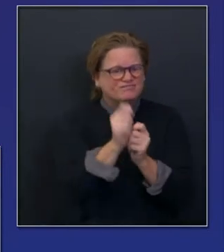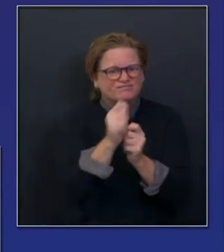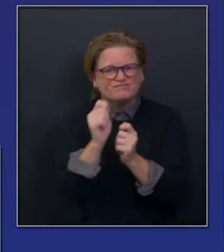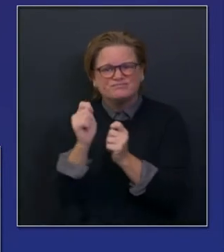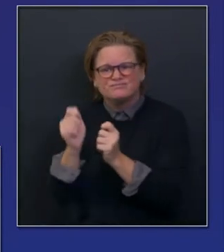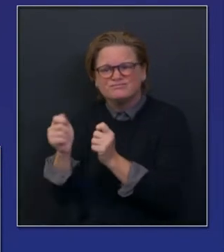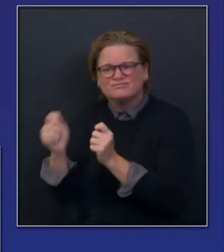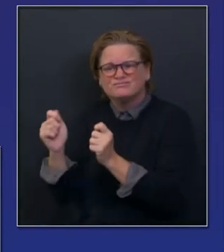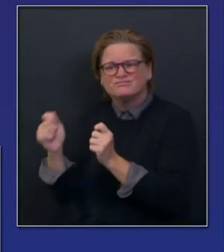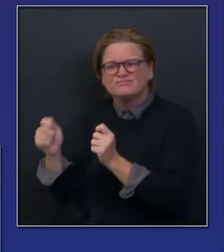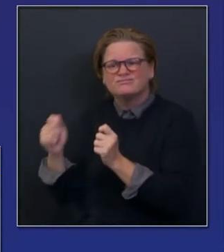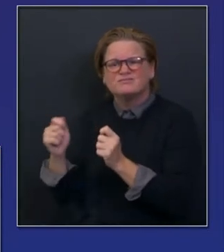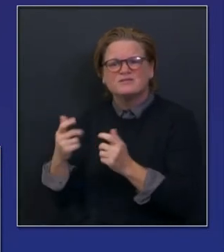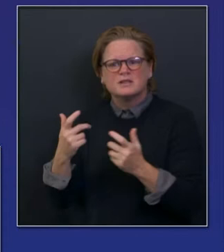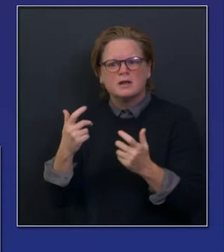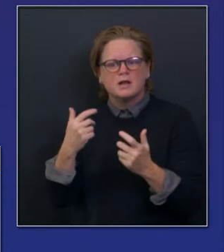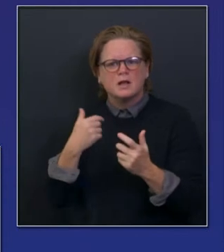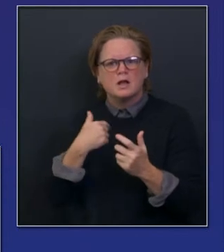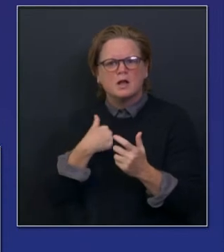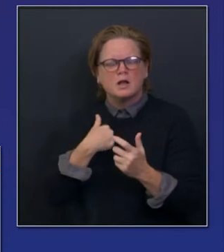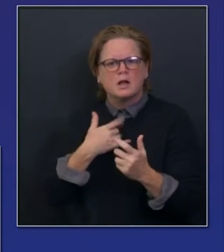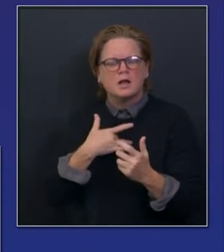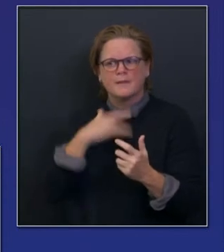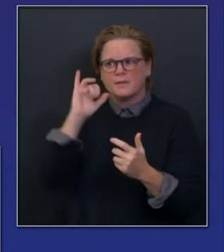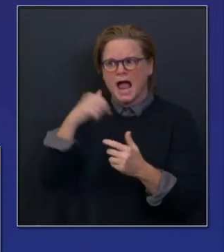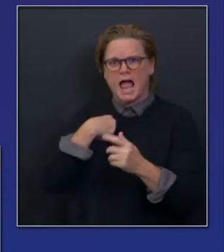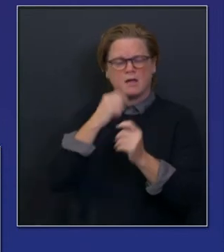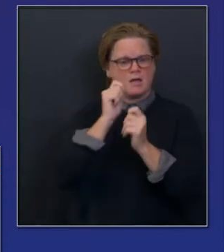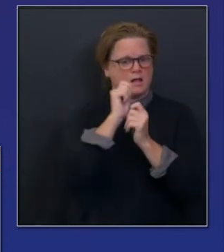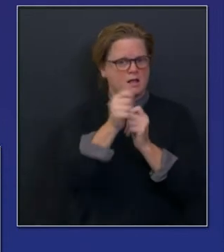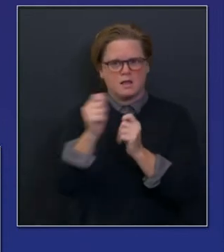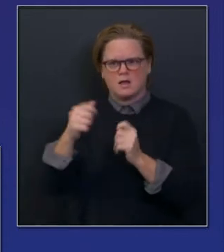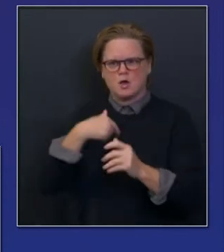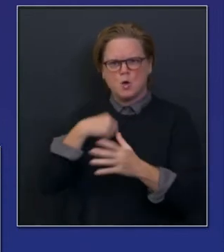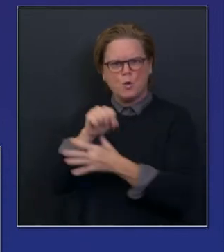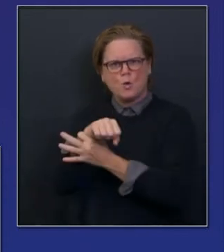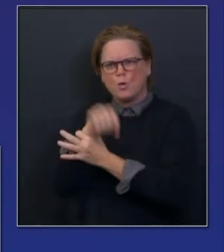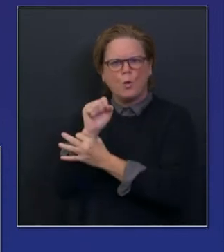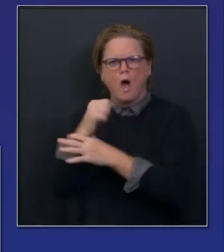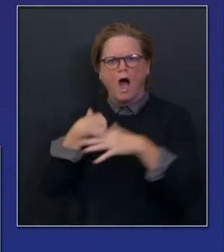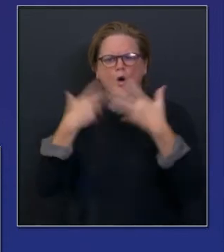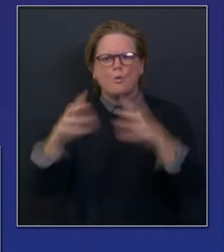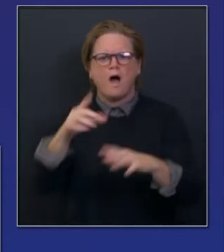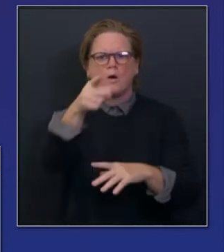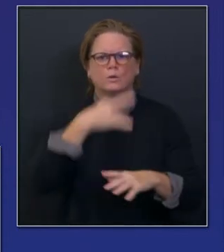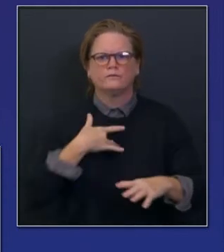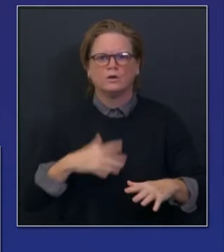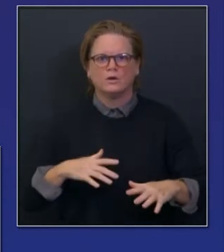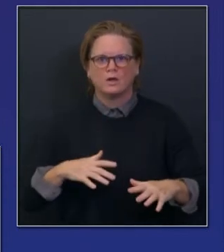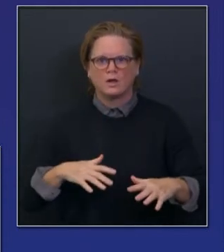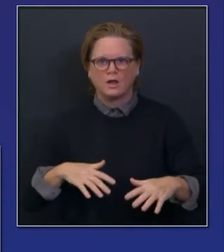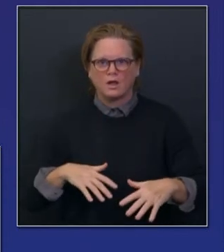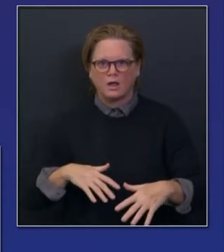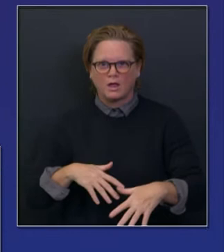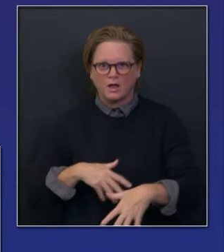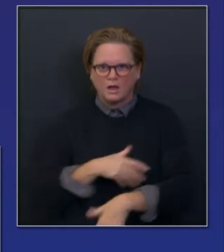Estas noticias deben ser sombrías. Deben ser algo que les hace contemplar y